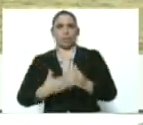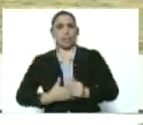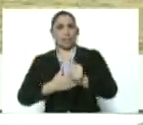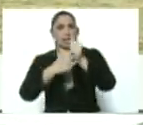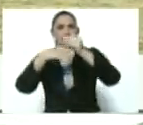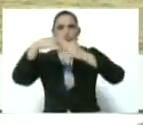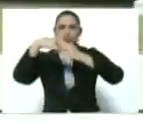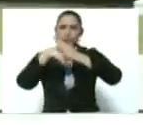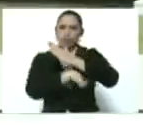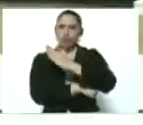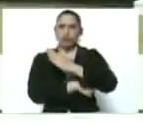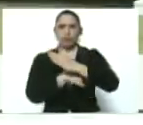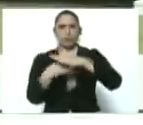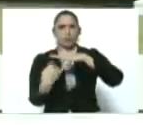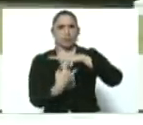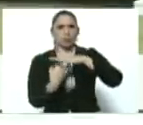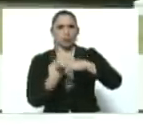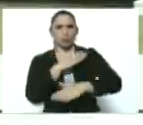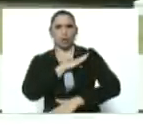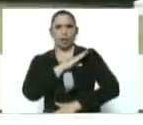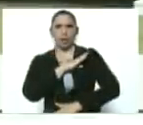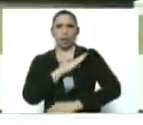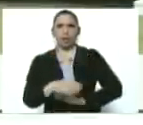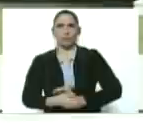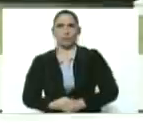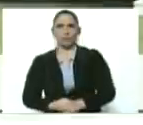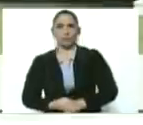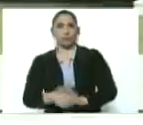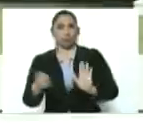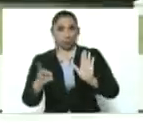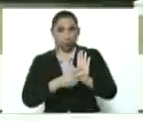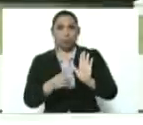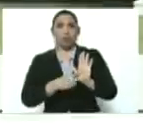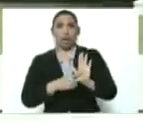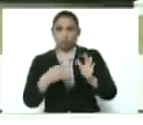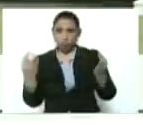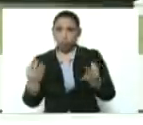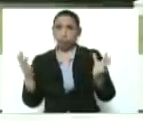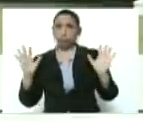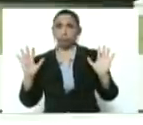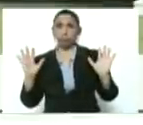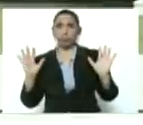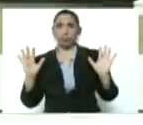profundamente institucional de verdad verdad y